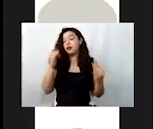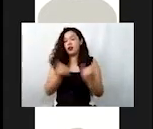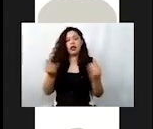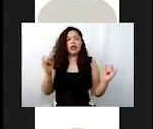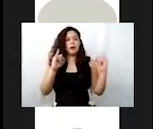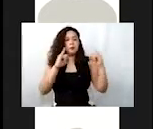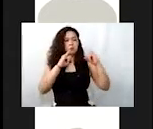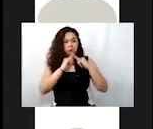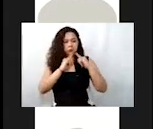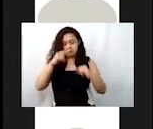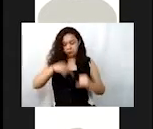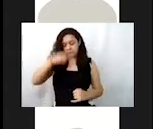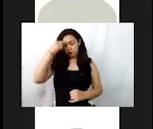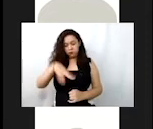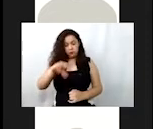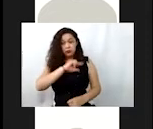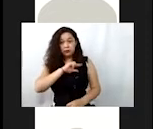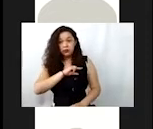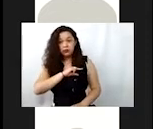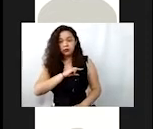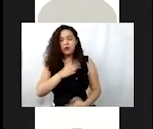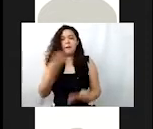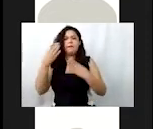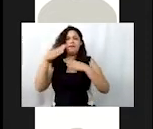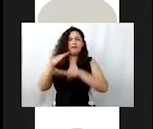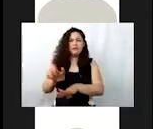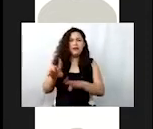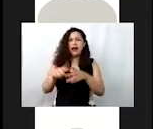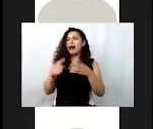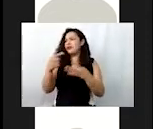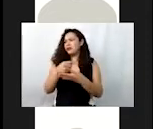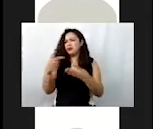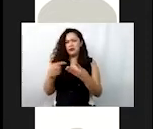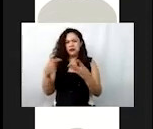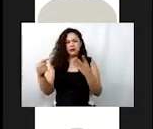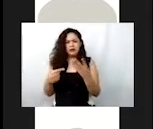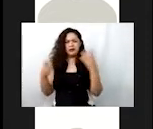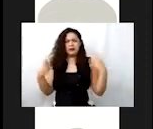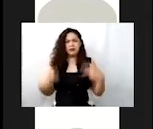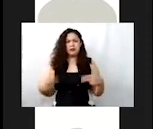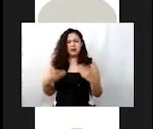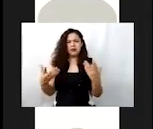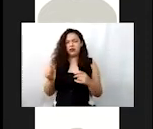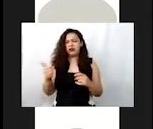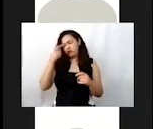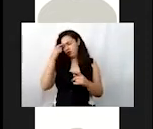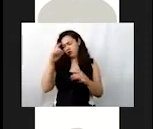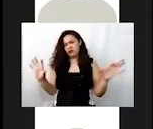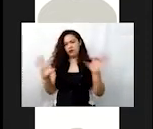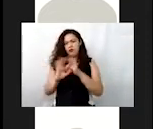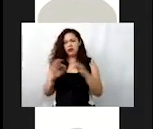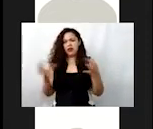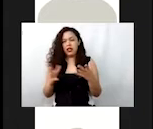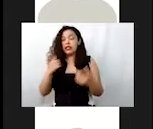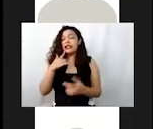instituciones en México privadas, bancos, un montón de gente también está tratando de hacer esta alineación. Aquí les puse